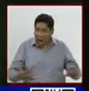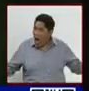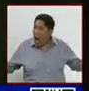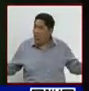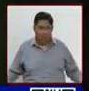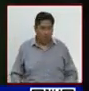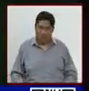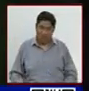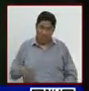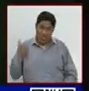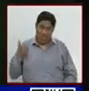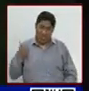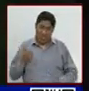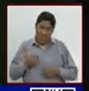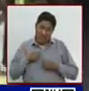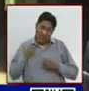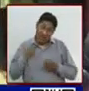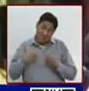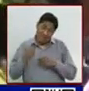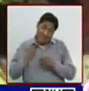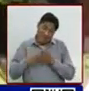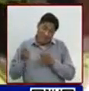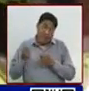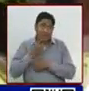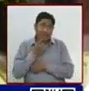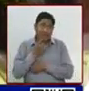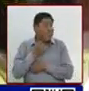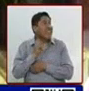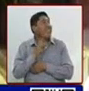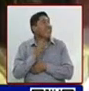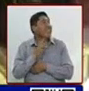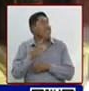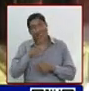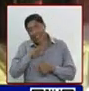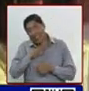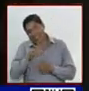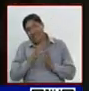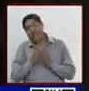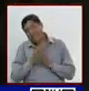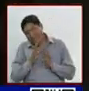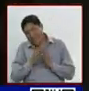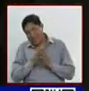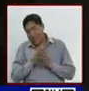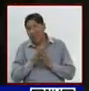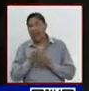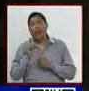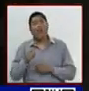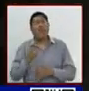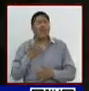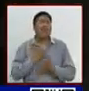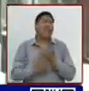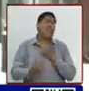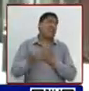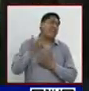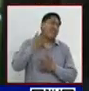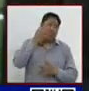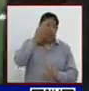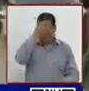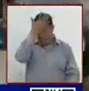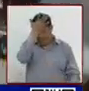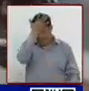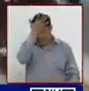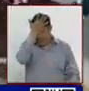vez puede ganarse un poquito más. Y mi mamá me dijo, sí, estuviera bien o más, así. Hemos caído todo eso en el engaño.